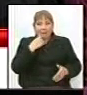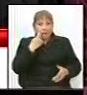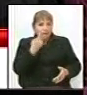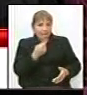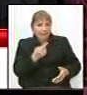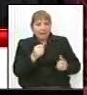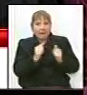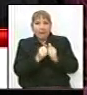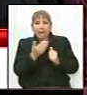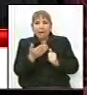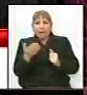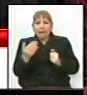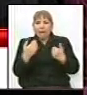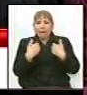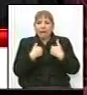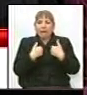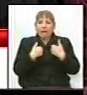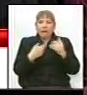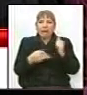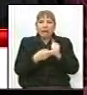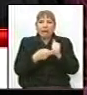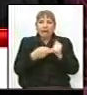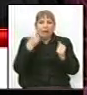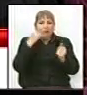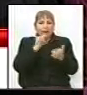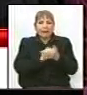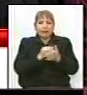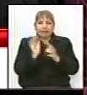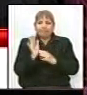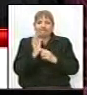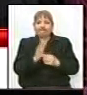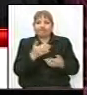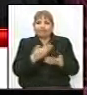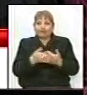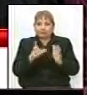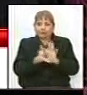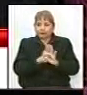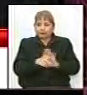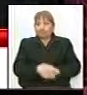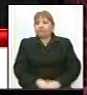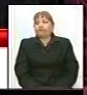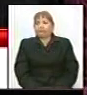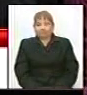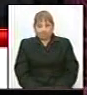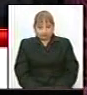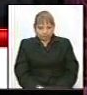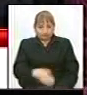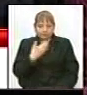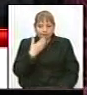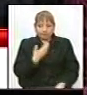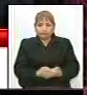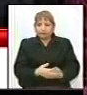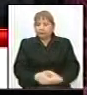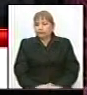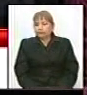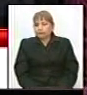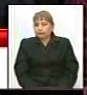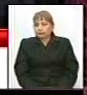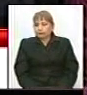usted, ojalá que tengamos el respaldo para poder presentar un proyecto de ley en ese sentido. Muchas gracias, señor. Muchas gracias, señor